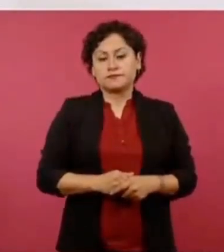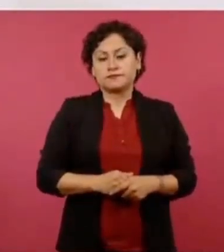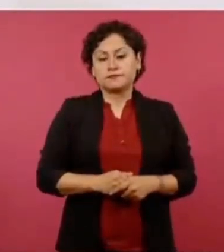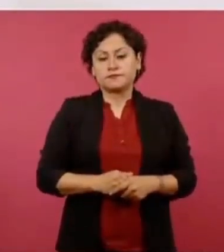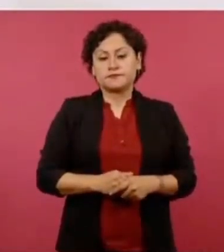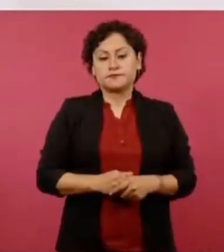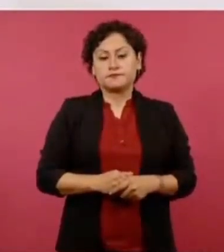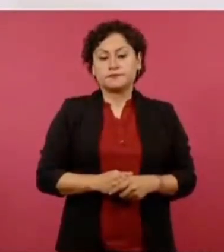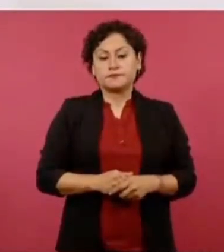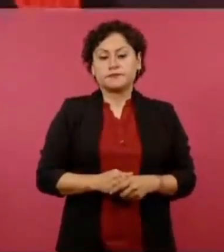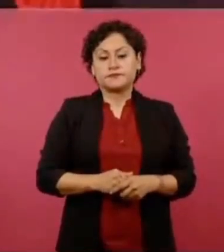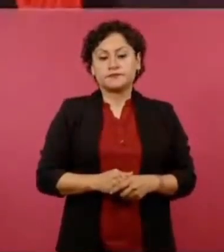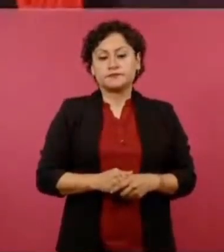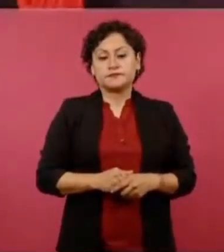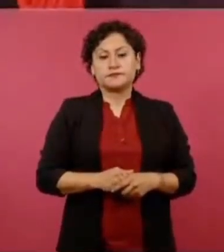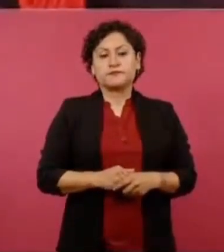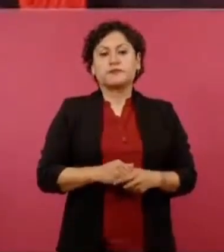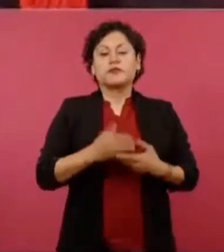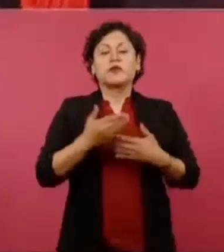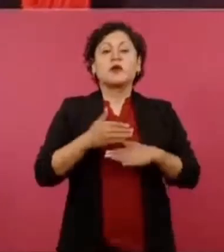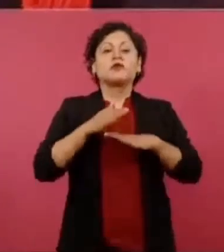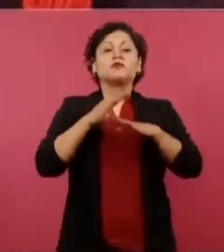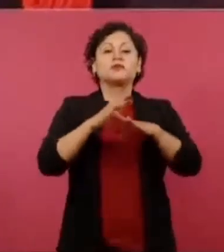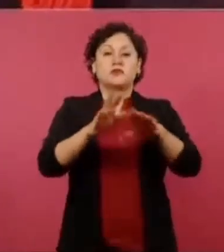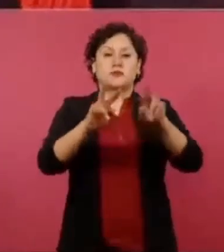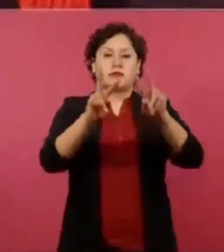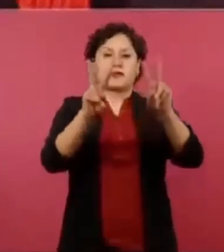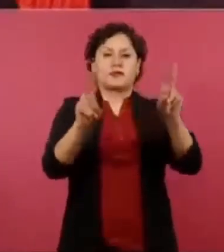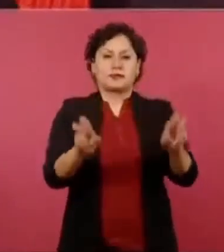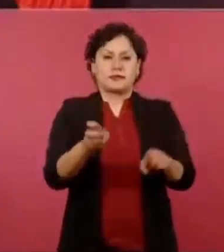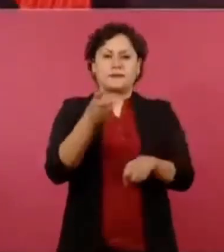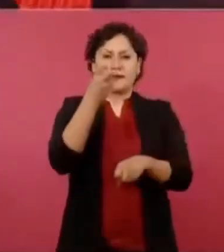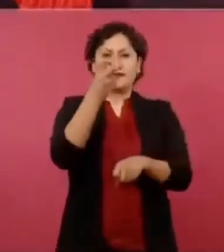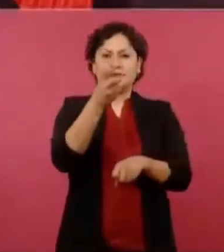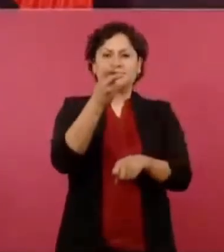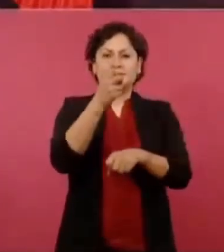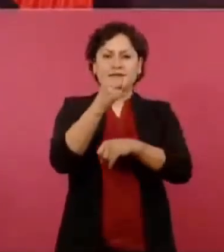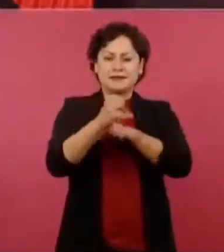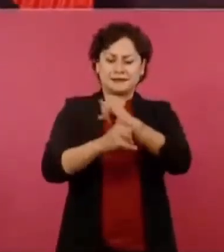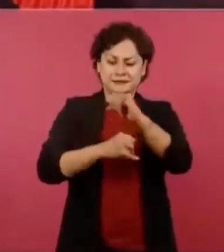en lo que tiene que ver con política exterior. Somos respetuosos